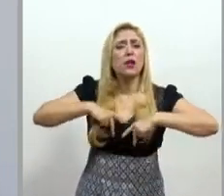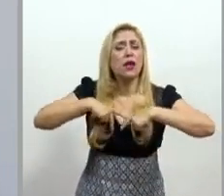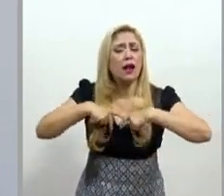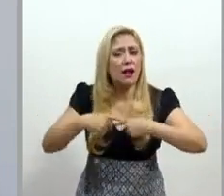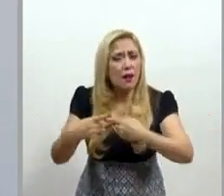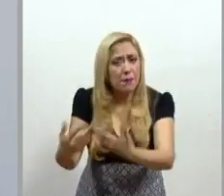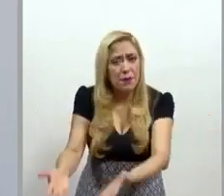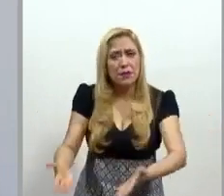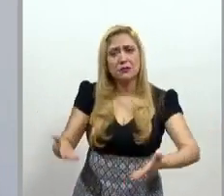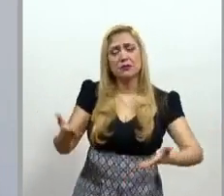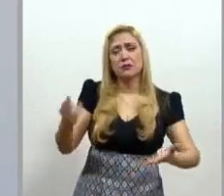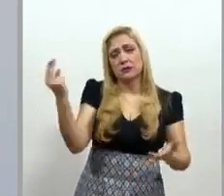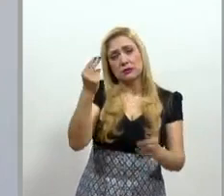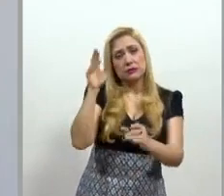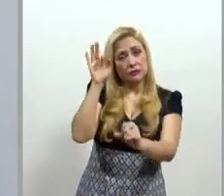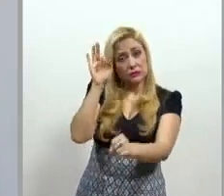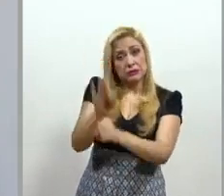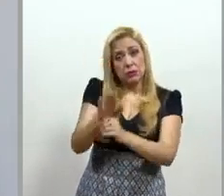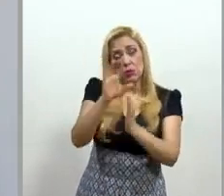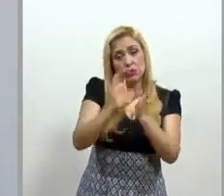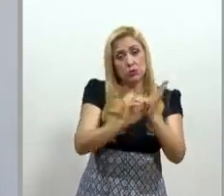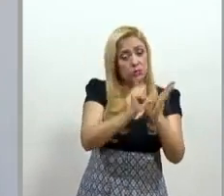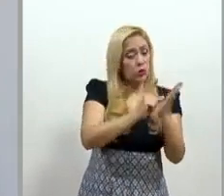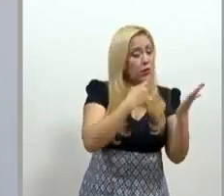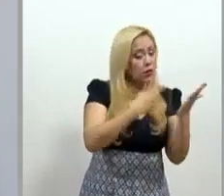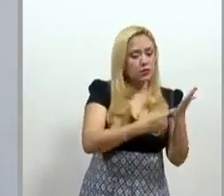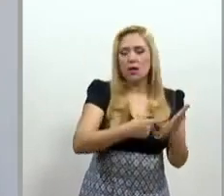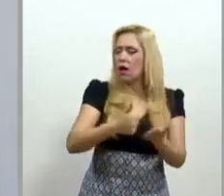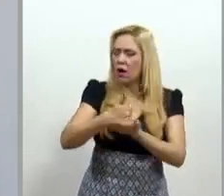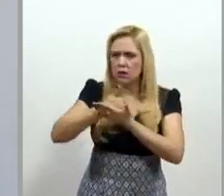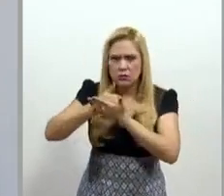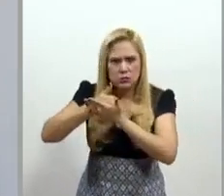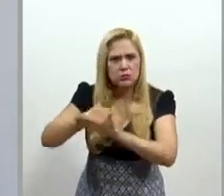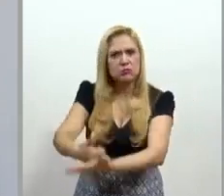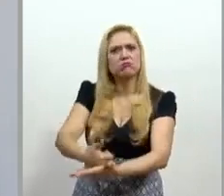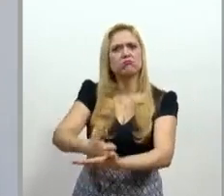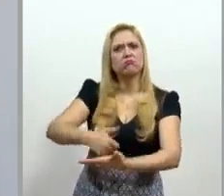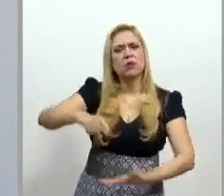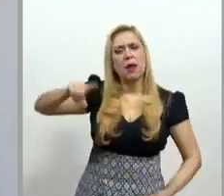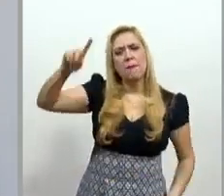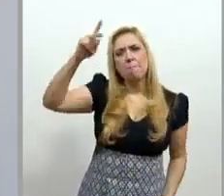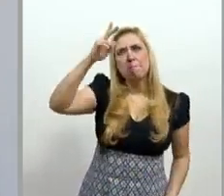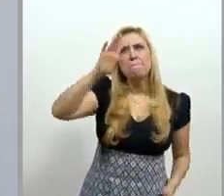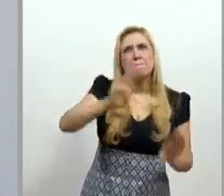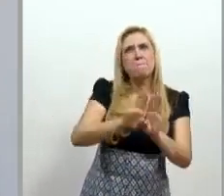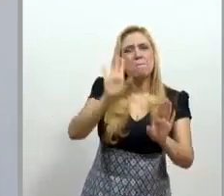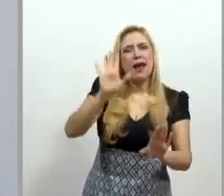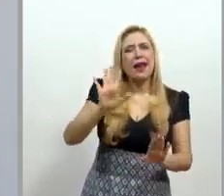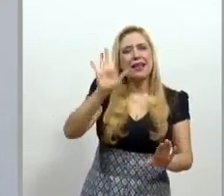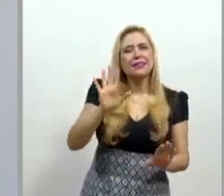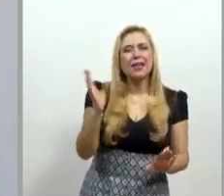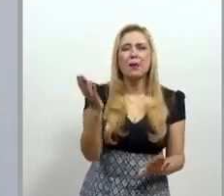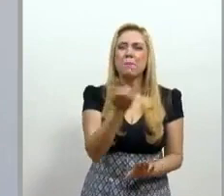protección constitucional, para poder acompañarlos desde una perspectiva pedagógica y comunicacional, que